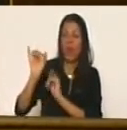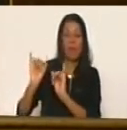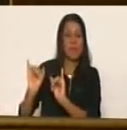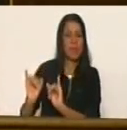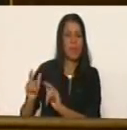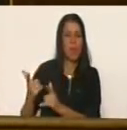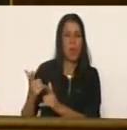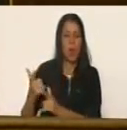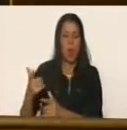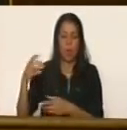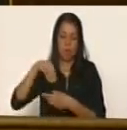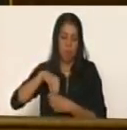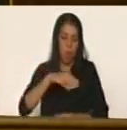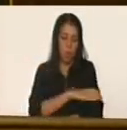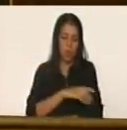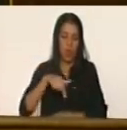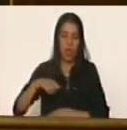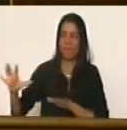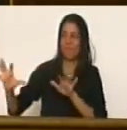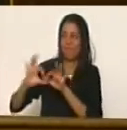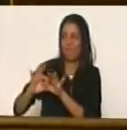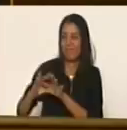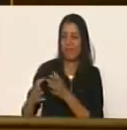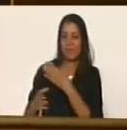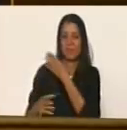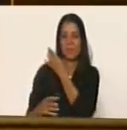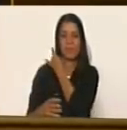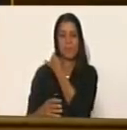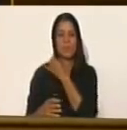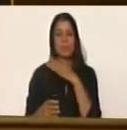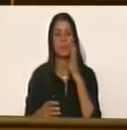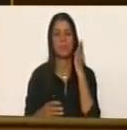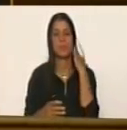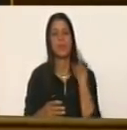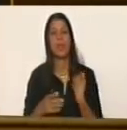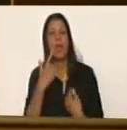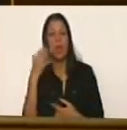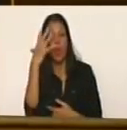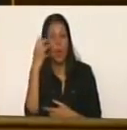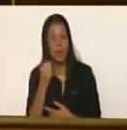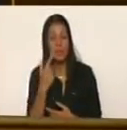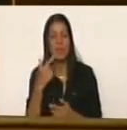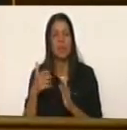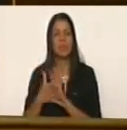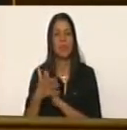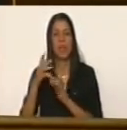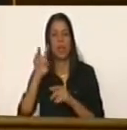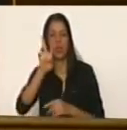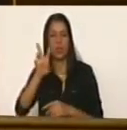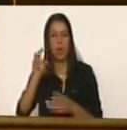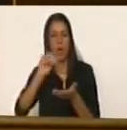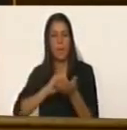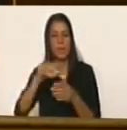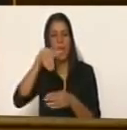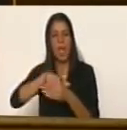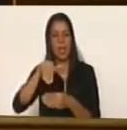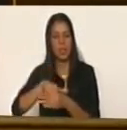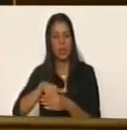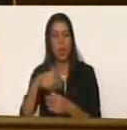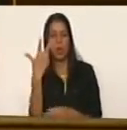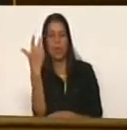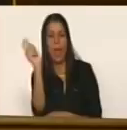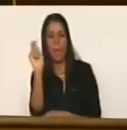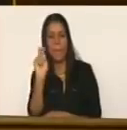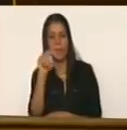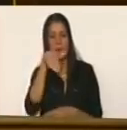operadores locales no entienden el mensaje contundente que en dos procesos electorales en menos de